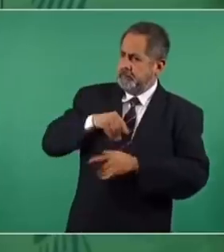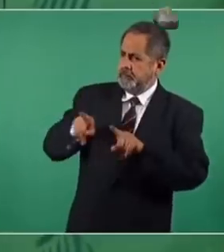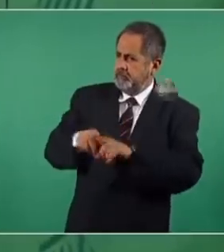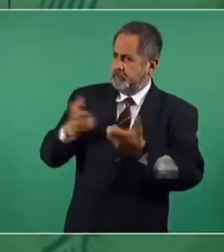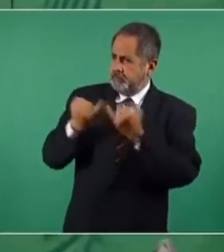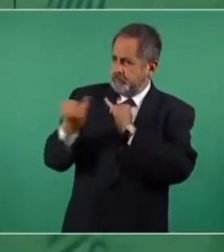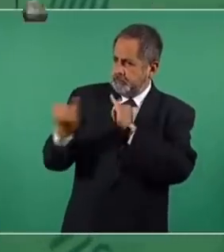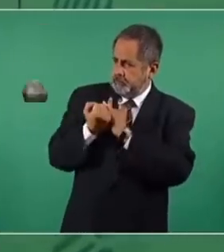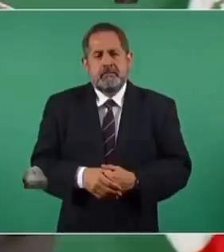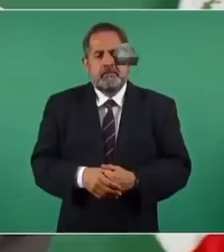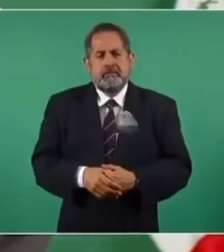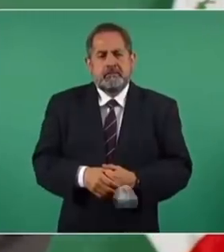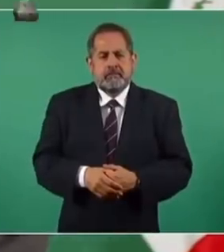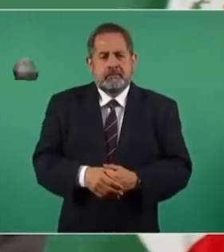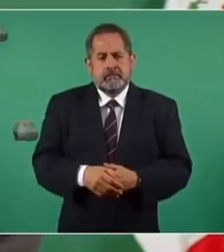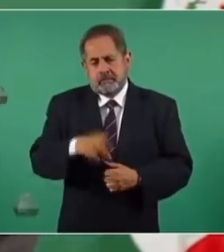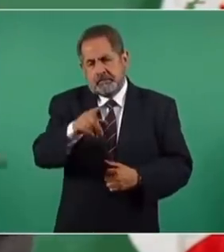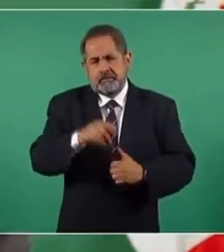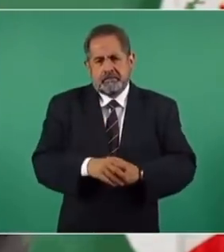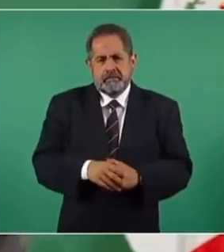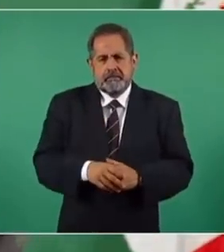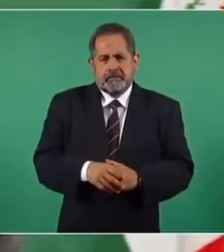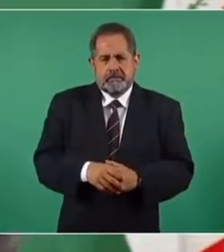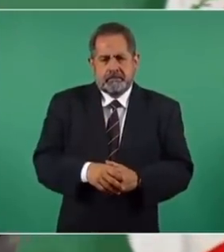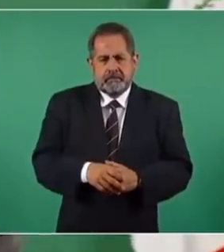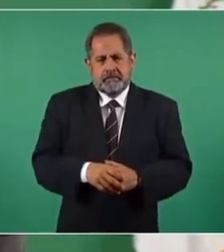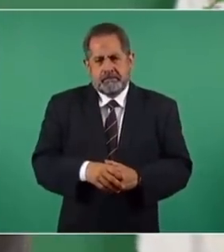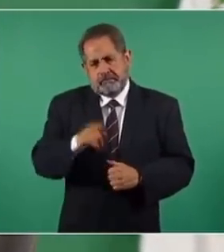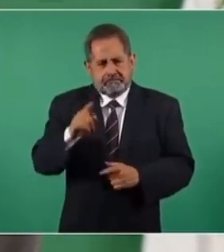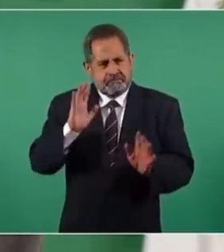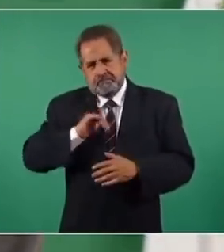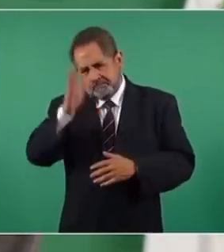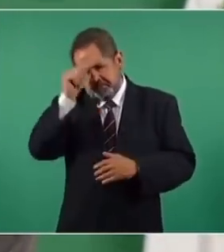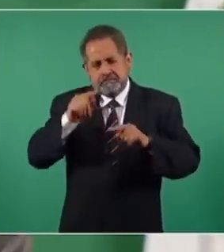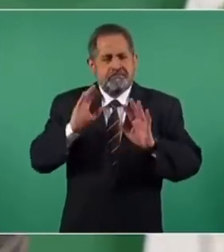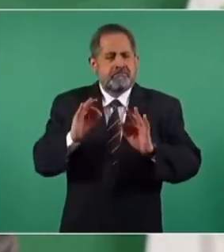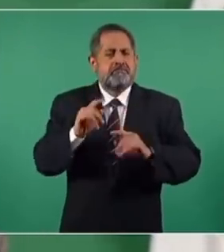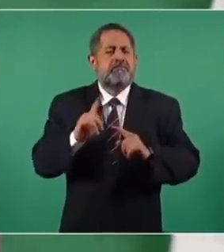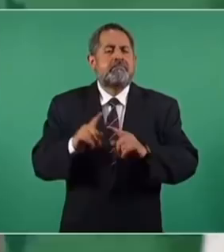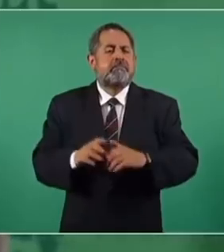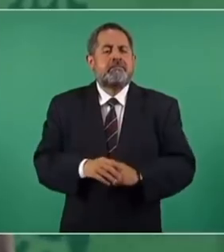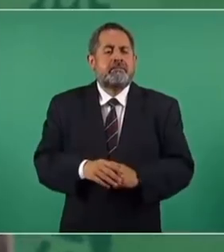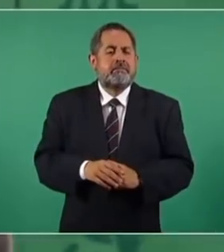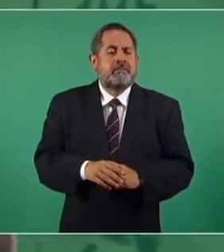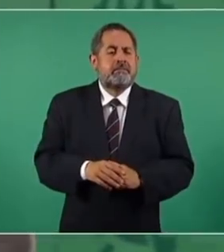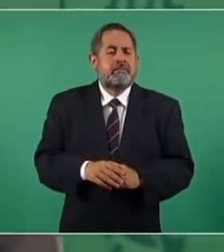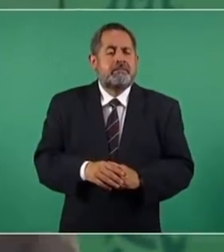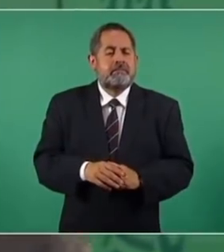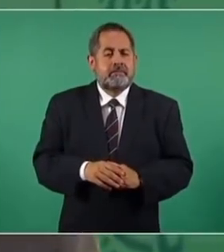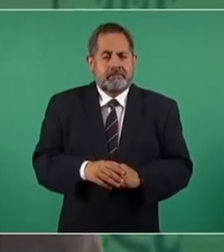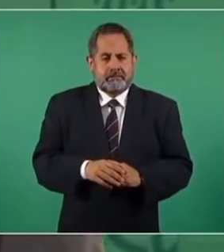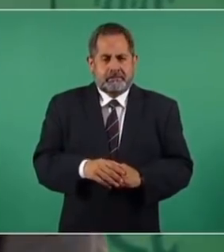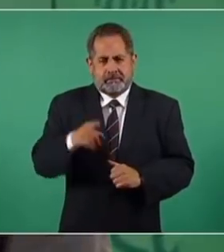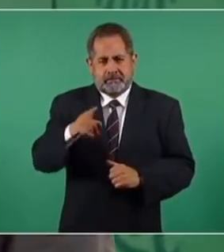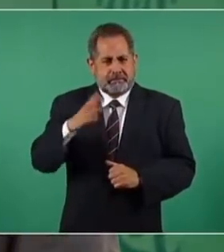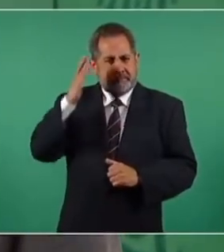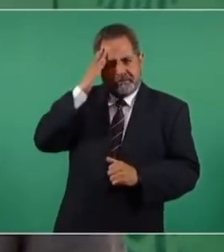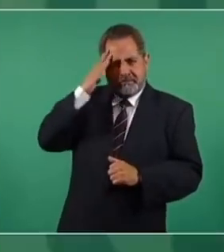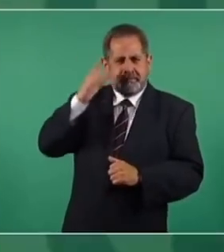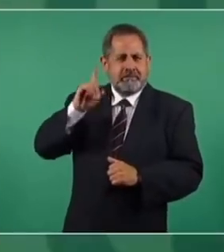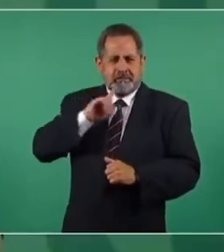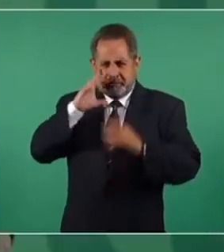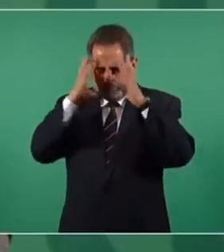Lo más importante es eso. Sí, estoy de acuerdo con la cabeza de